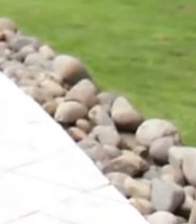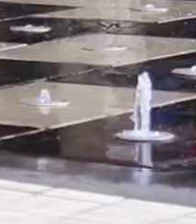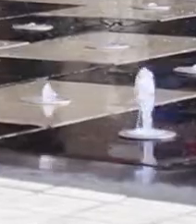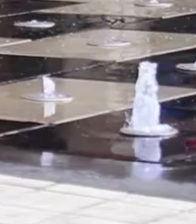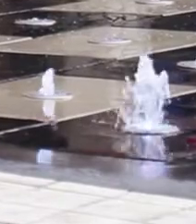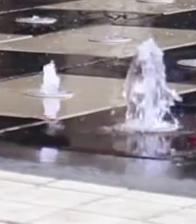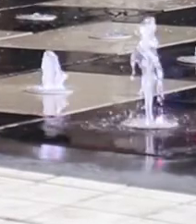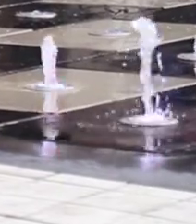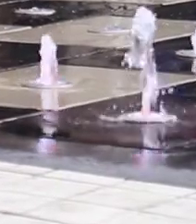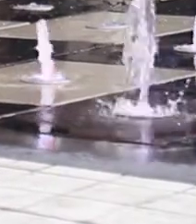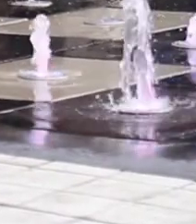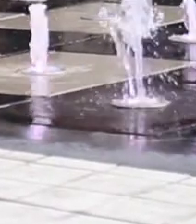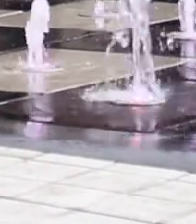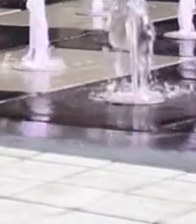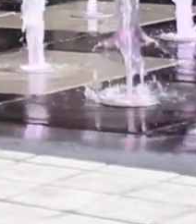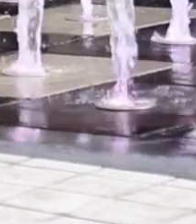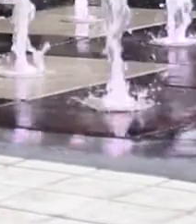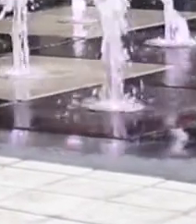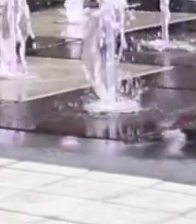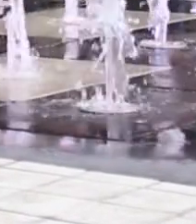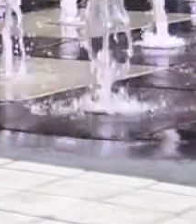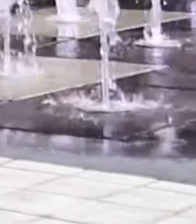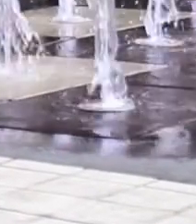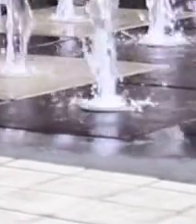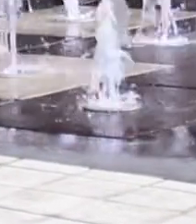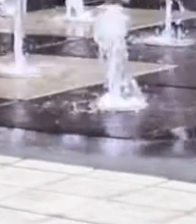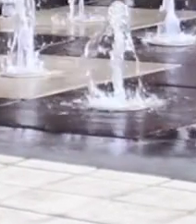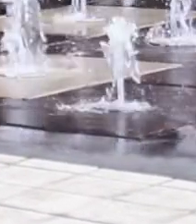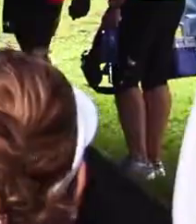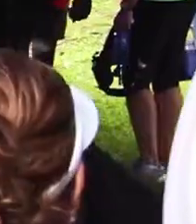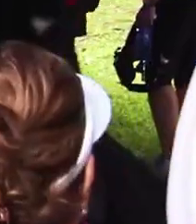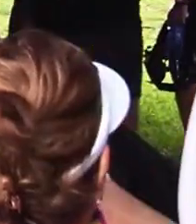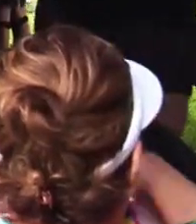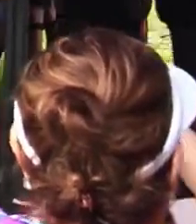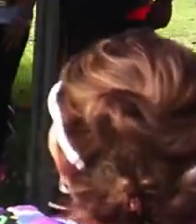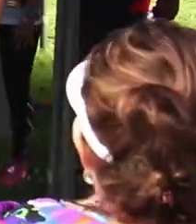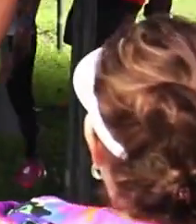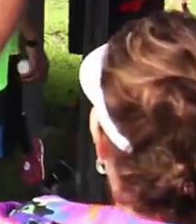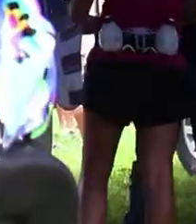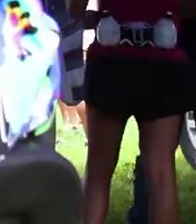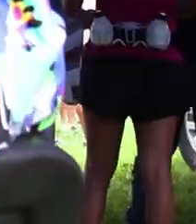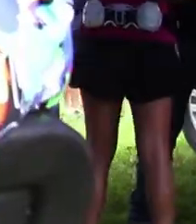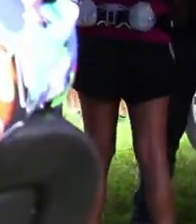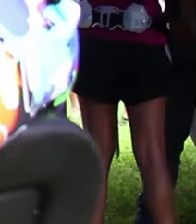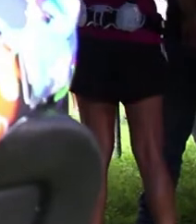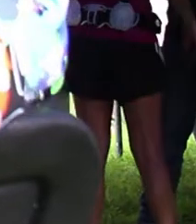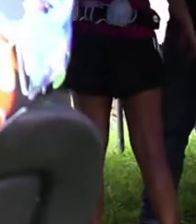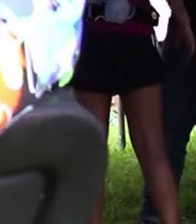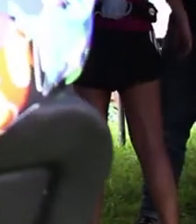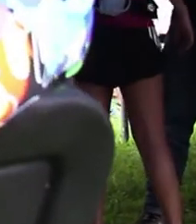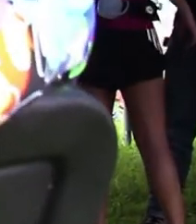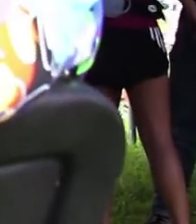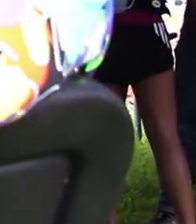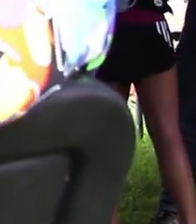yo. Siempre que corro me imagino que ella está en la meta. Nosotros hacemos lo que sea por